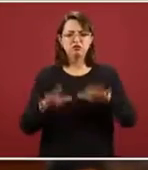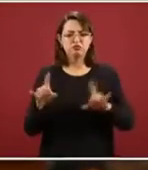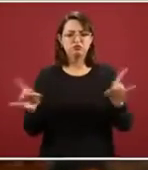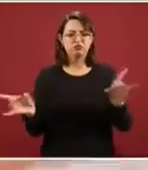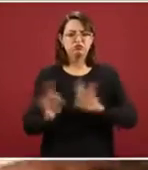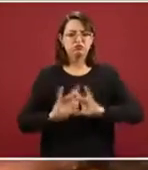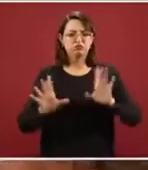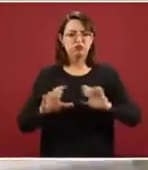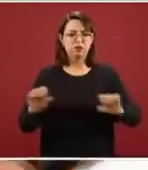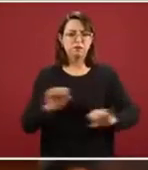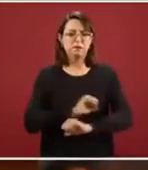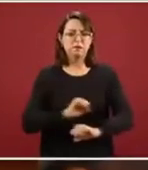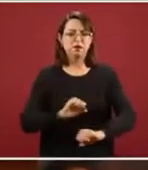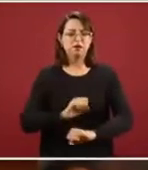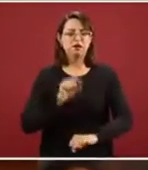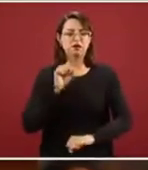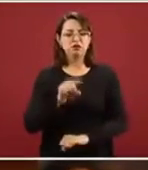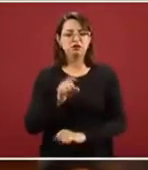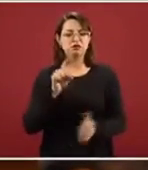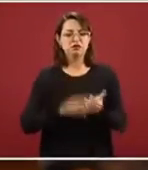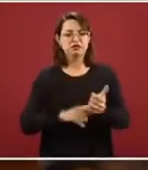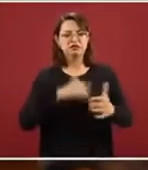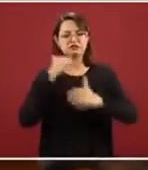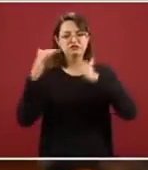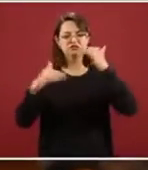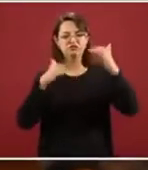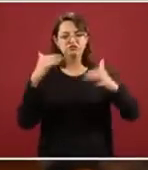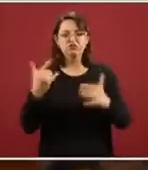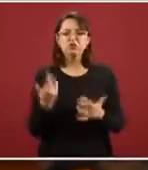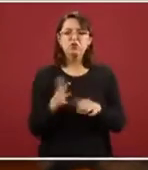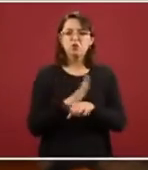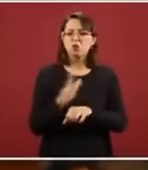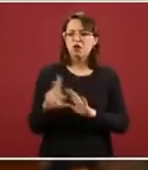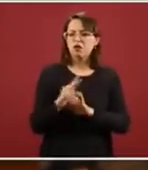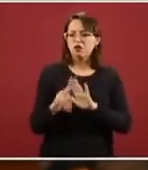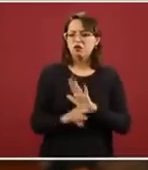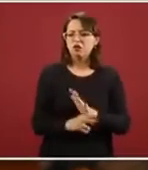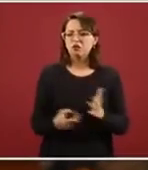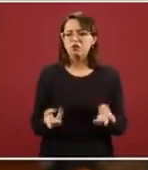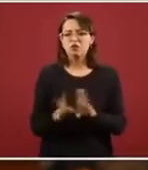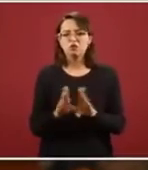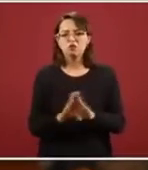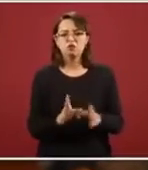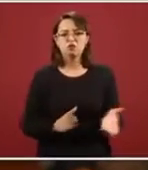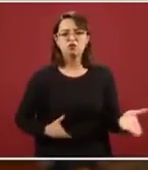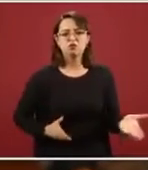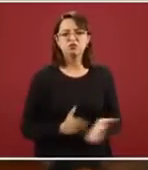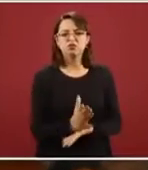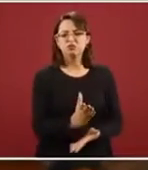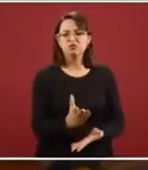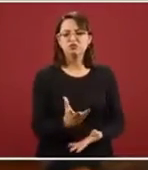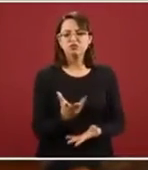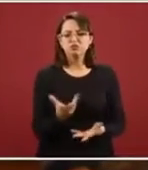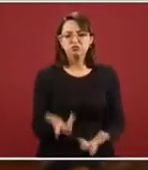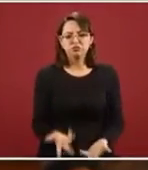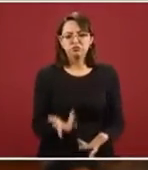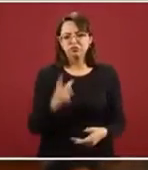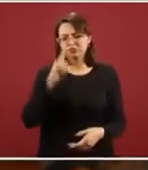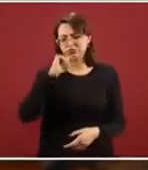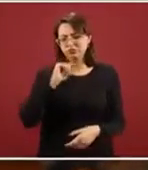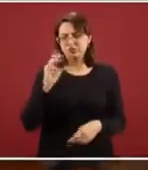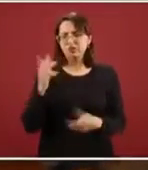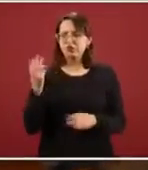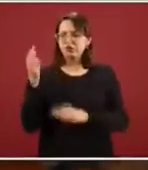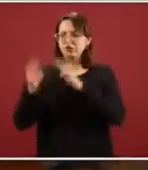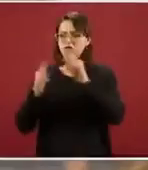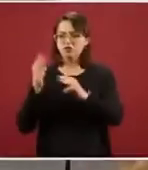y cuando traen desechos tóxicos, no he visto normas en este sentido ni que se incursione de acuerdo a los países de clase mundial